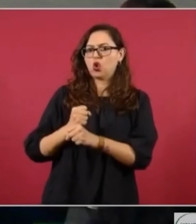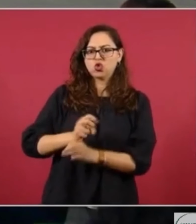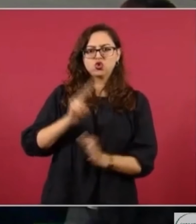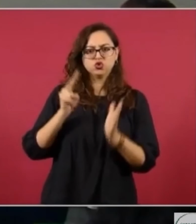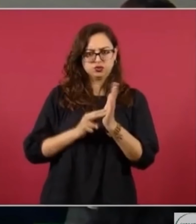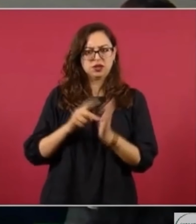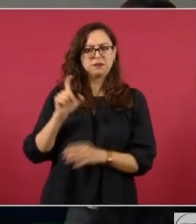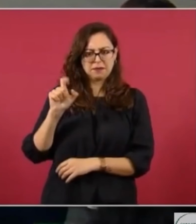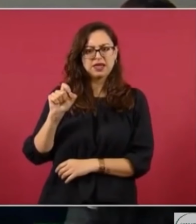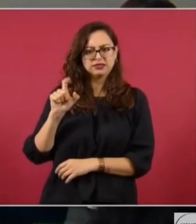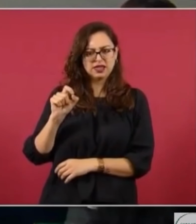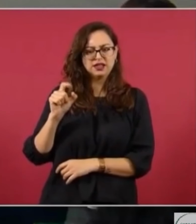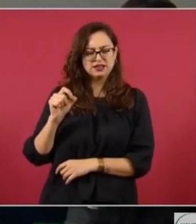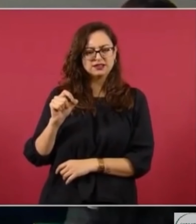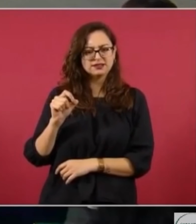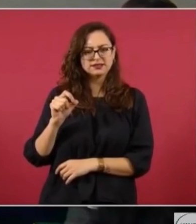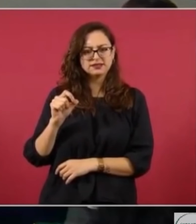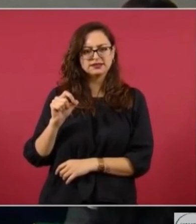Sí.